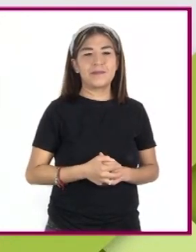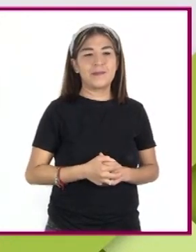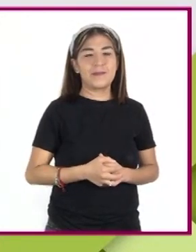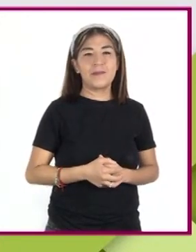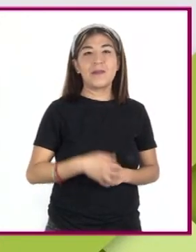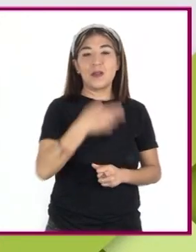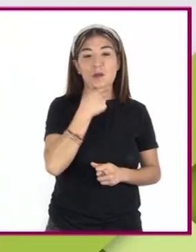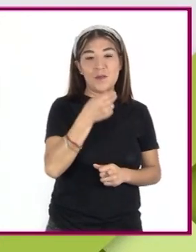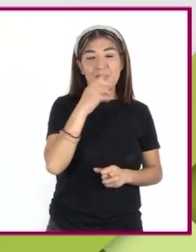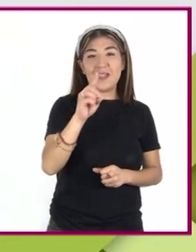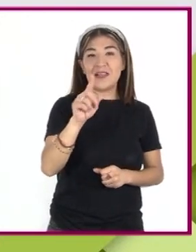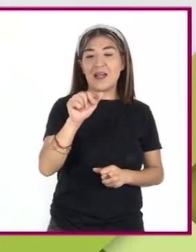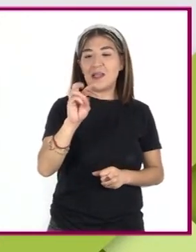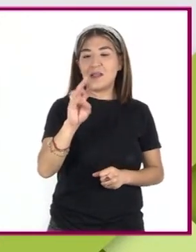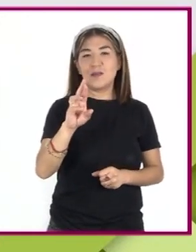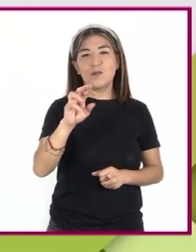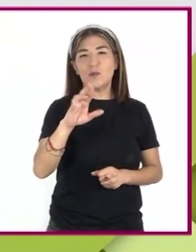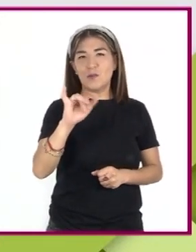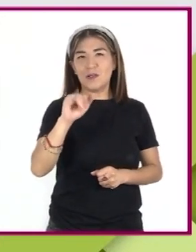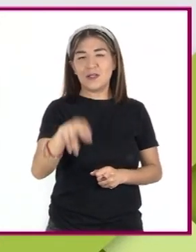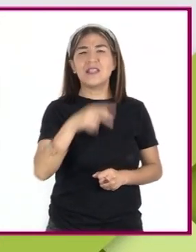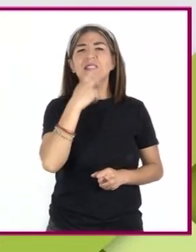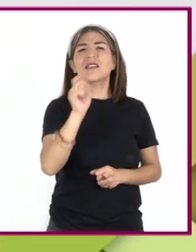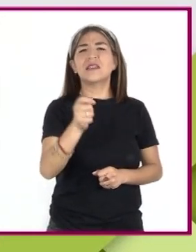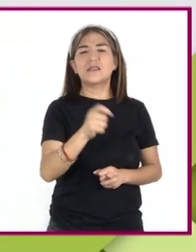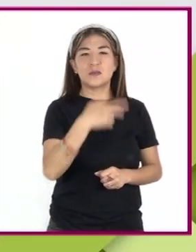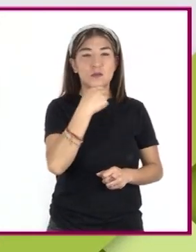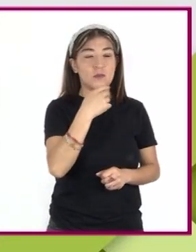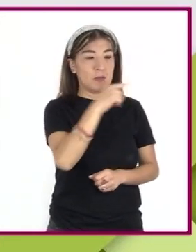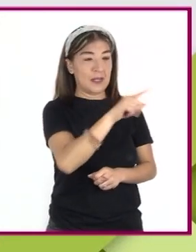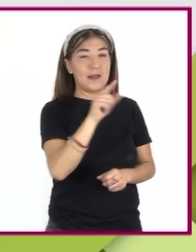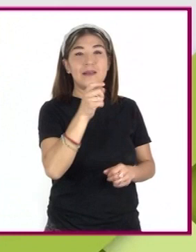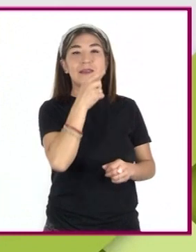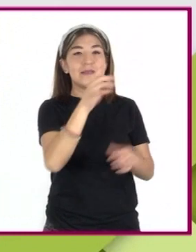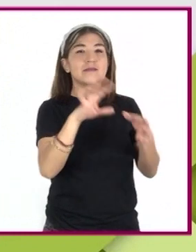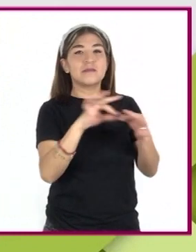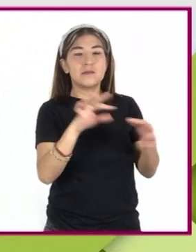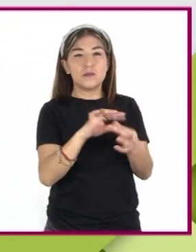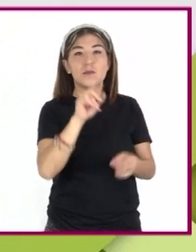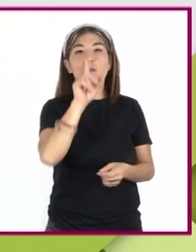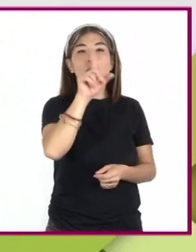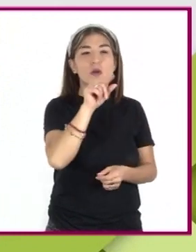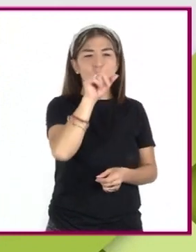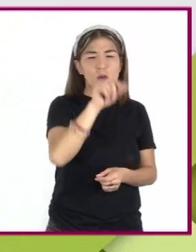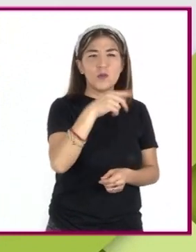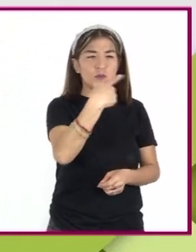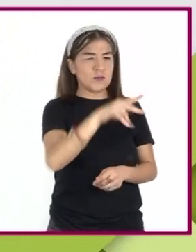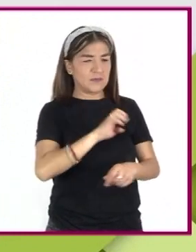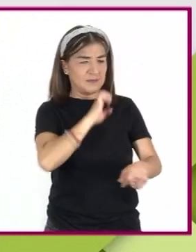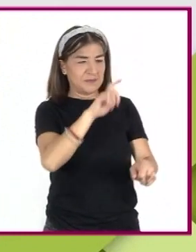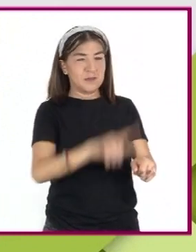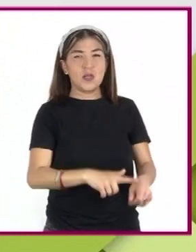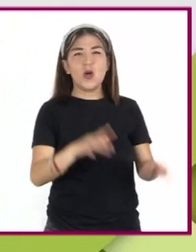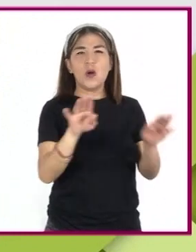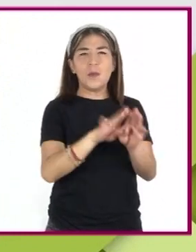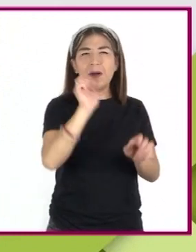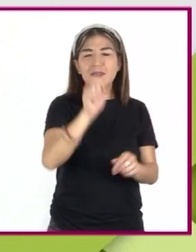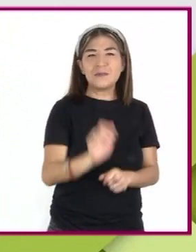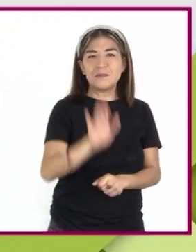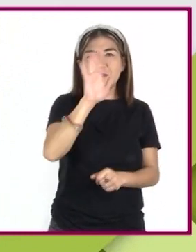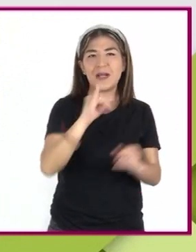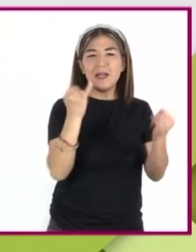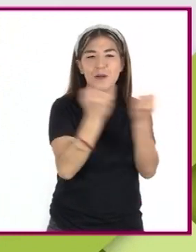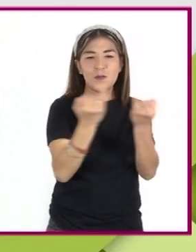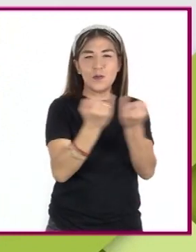Darwin, durante sus observaciones entre especies actuales y extintas, notó similitudes en la anatomía y